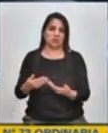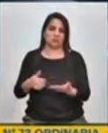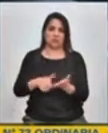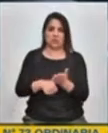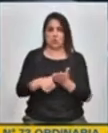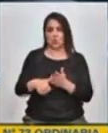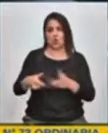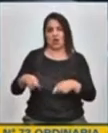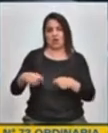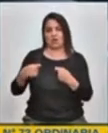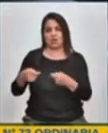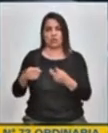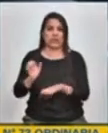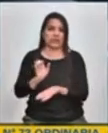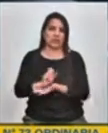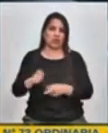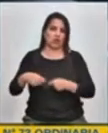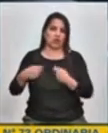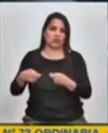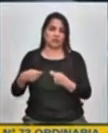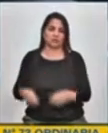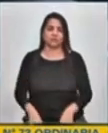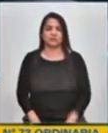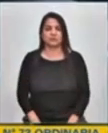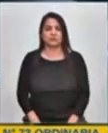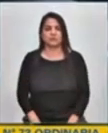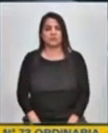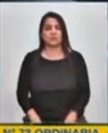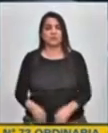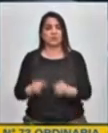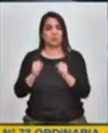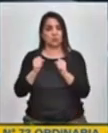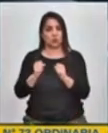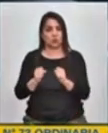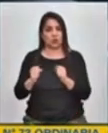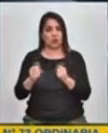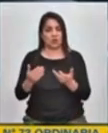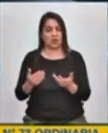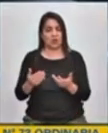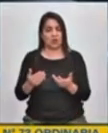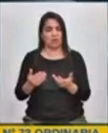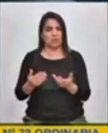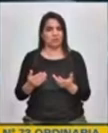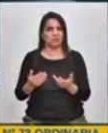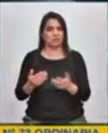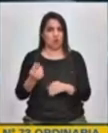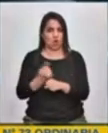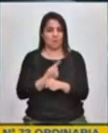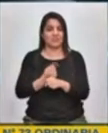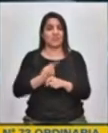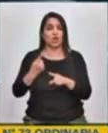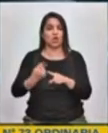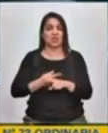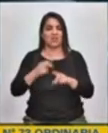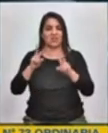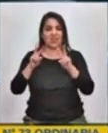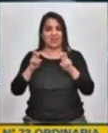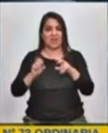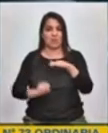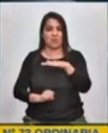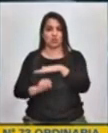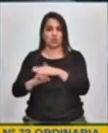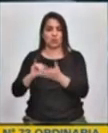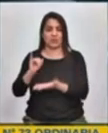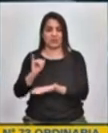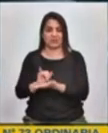Entonces, el que podamos retomar un tema que planteamos hace ya muchos años en la Superintendencia de Seguridad Social,